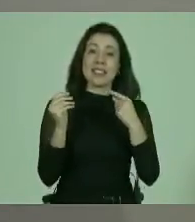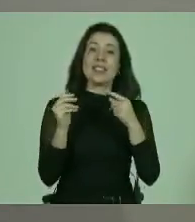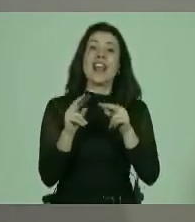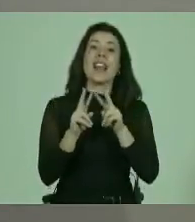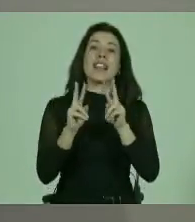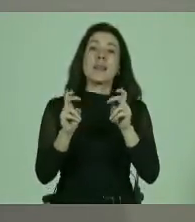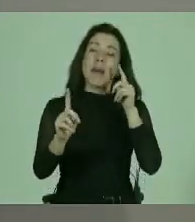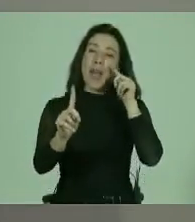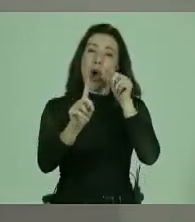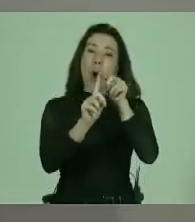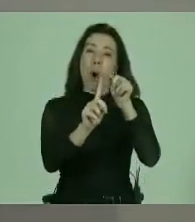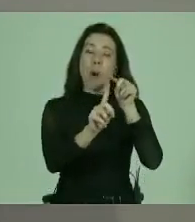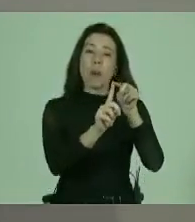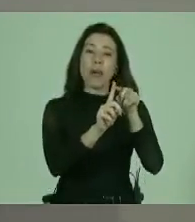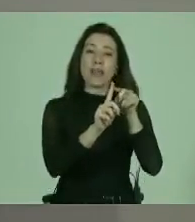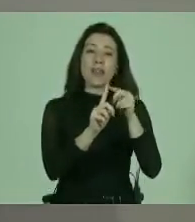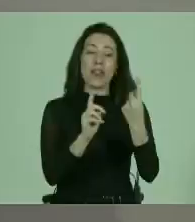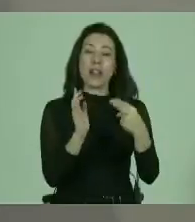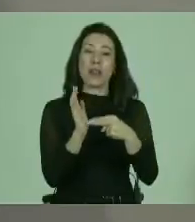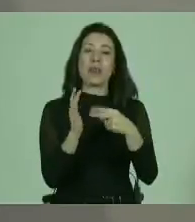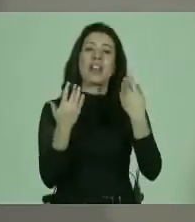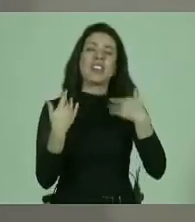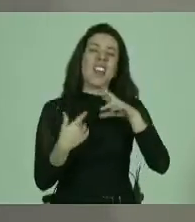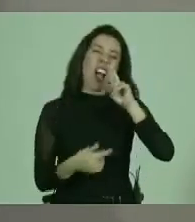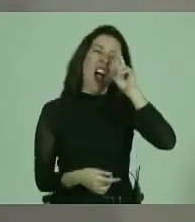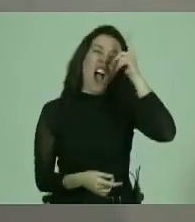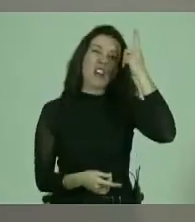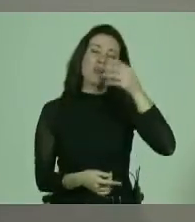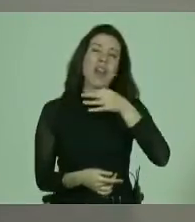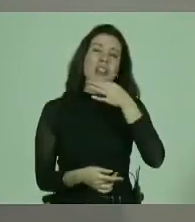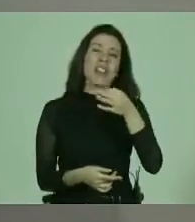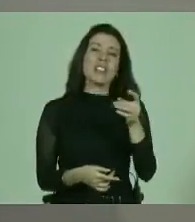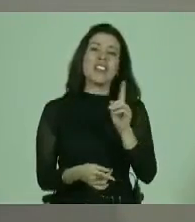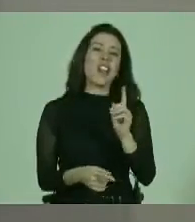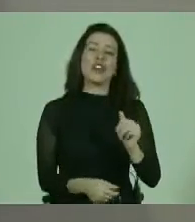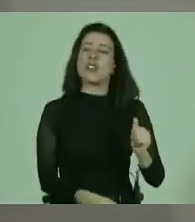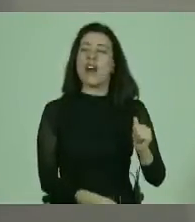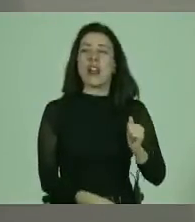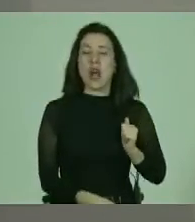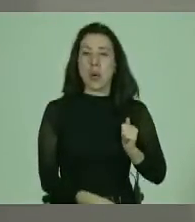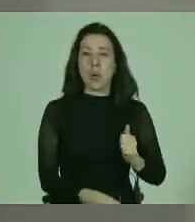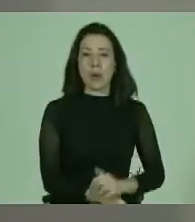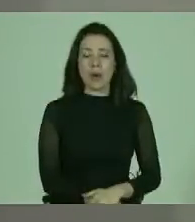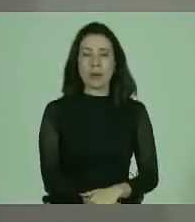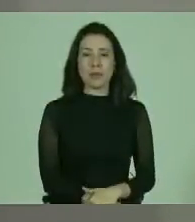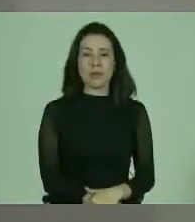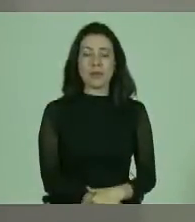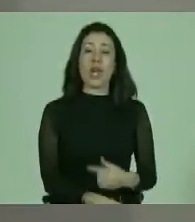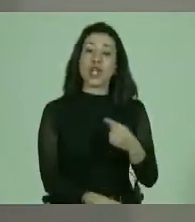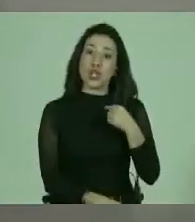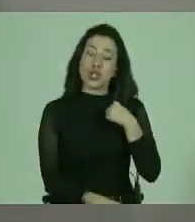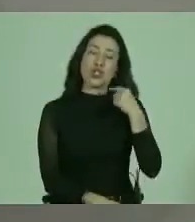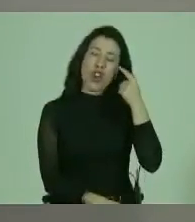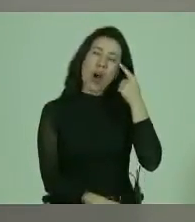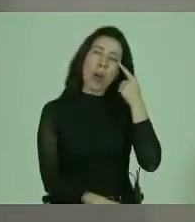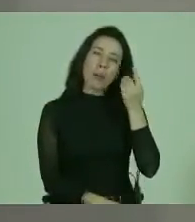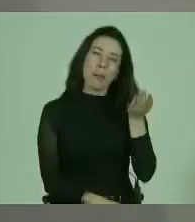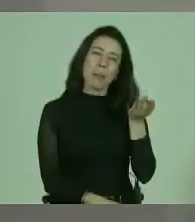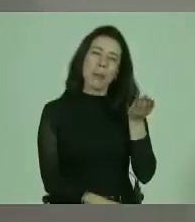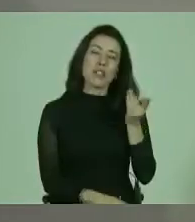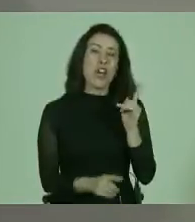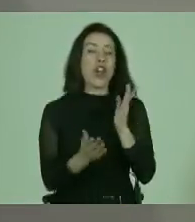cuestión de los objetivos del milenio' que ya nos hemos acostumbrado a decir que no van a ser cumplidos y miren yo creo que no